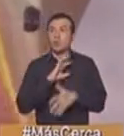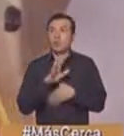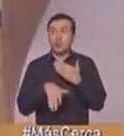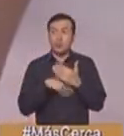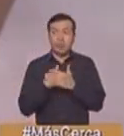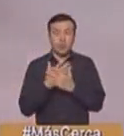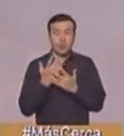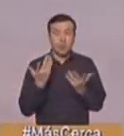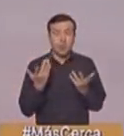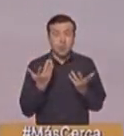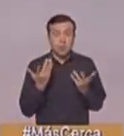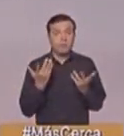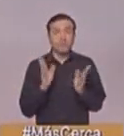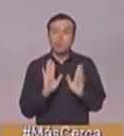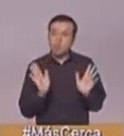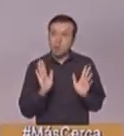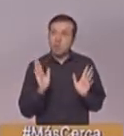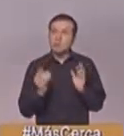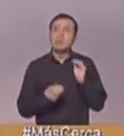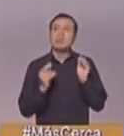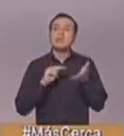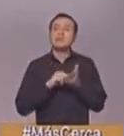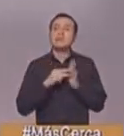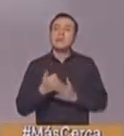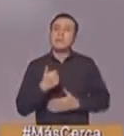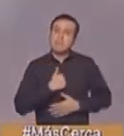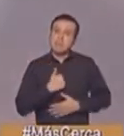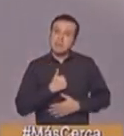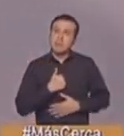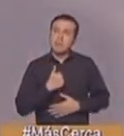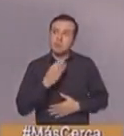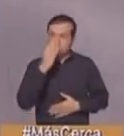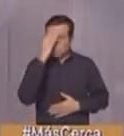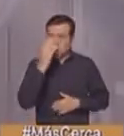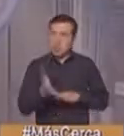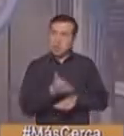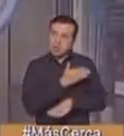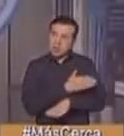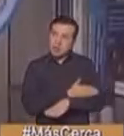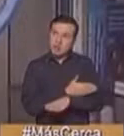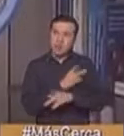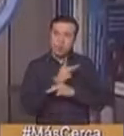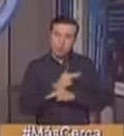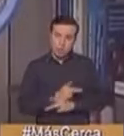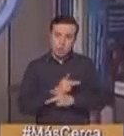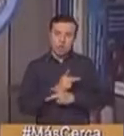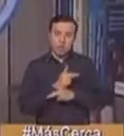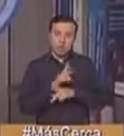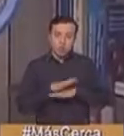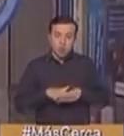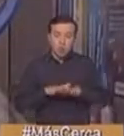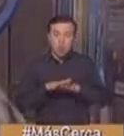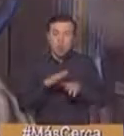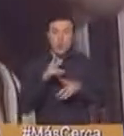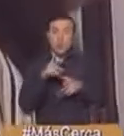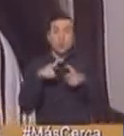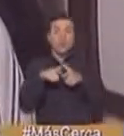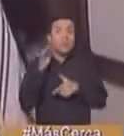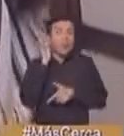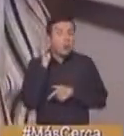infección, al contrario, simplemente es por una mala educación que no tenemos de cómo cuidar, ¿no es cierto?, esa parte genital de la